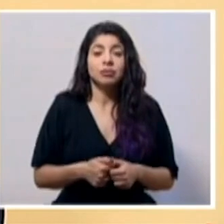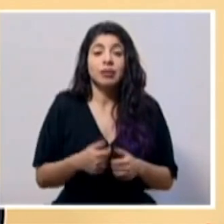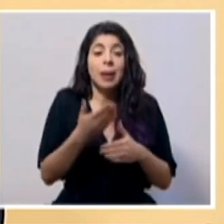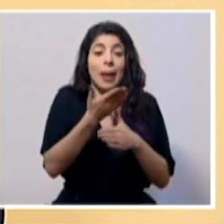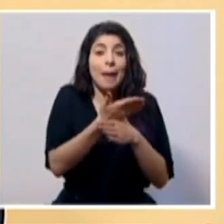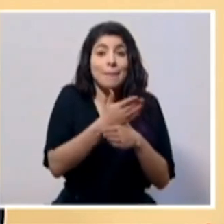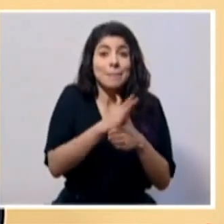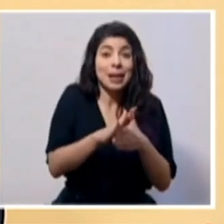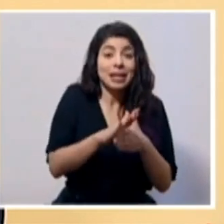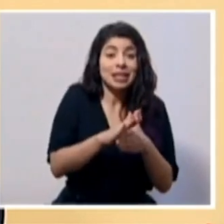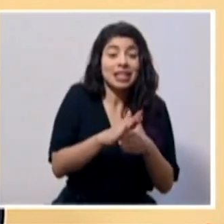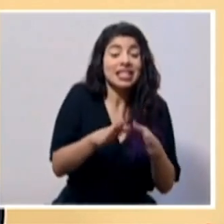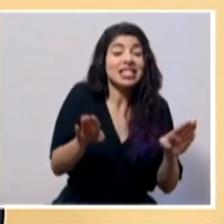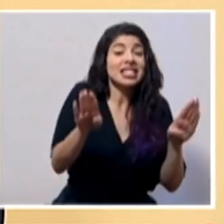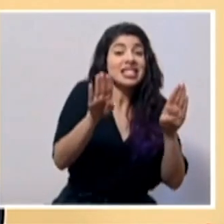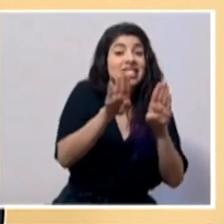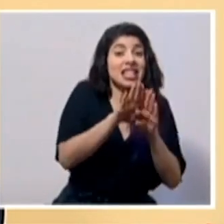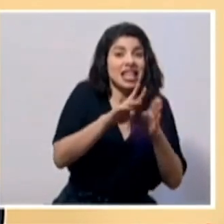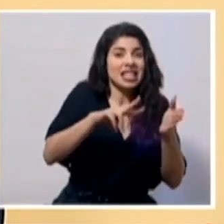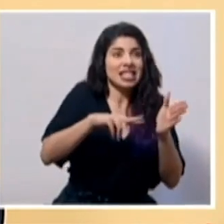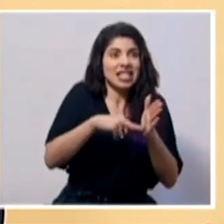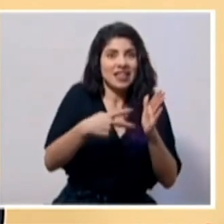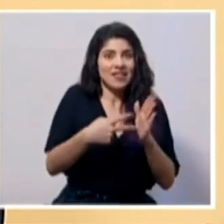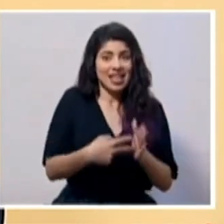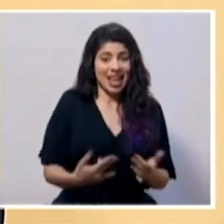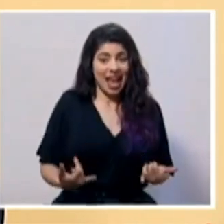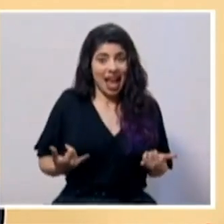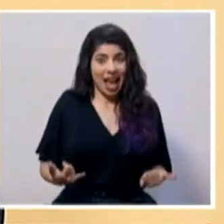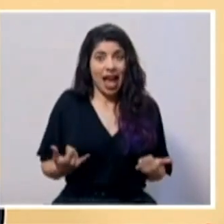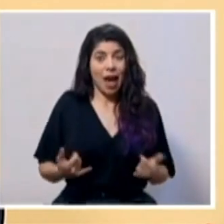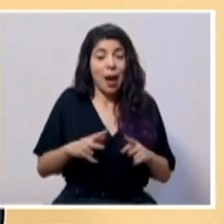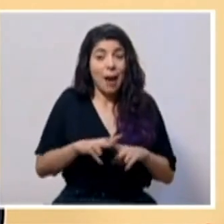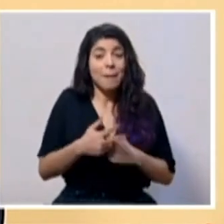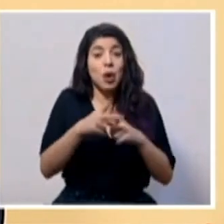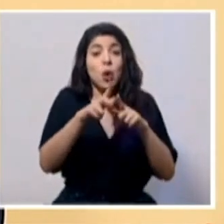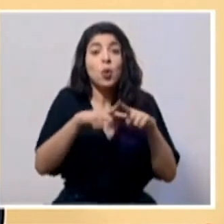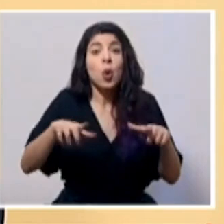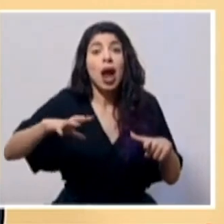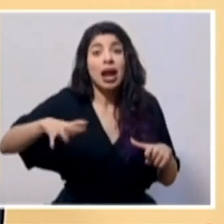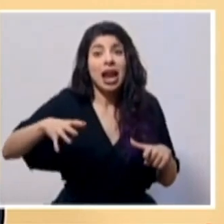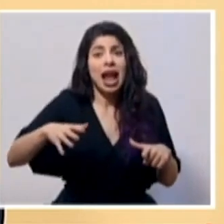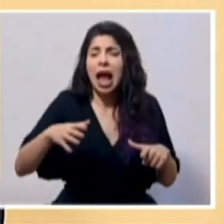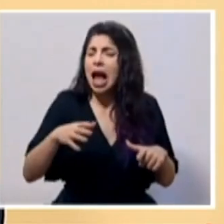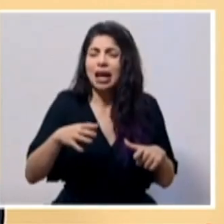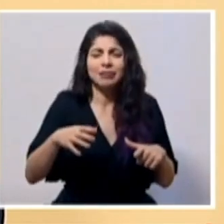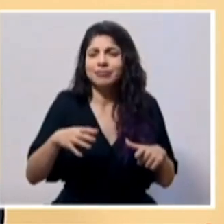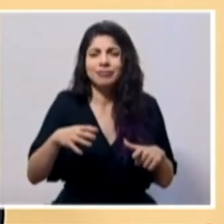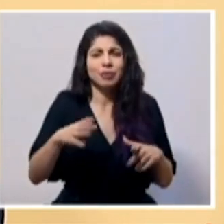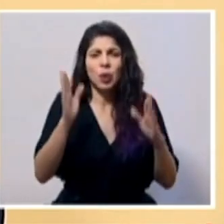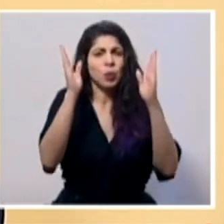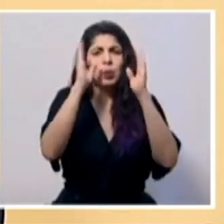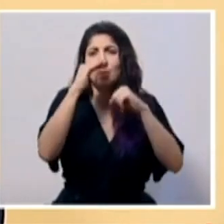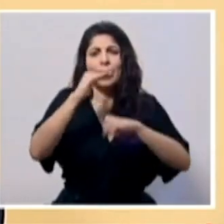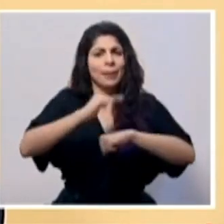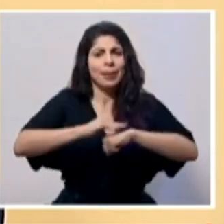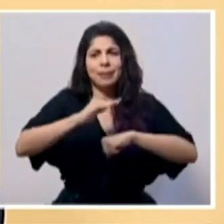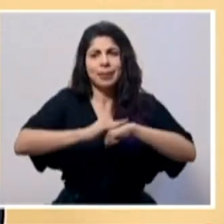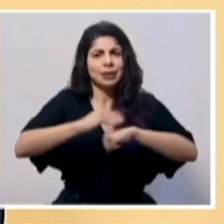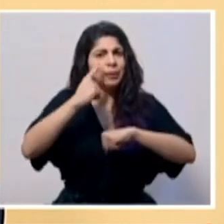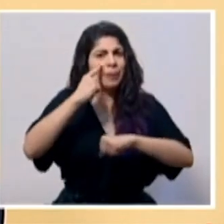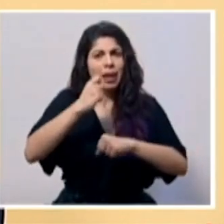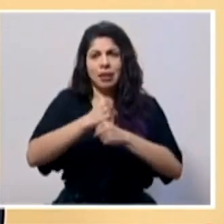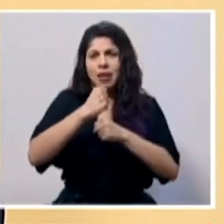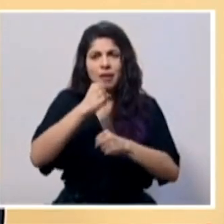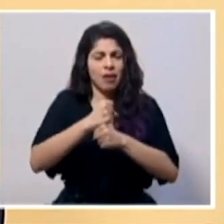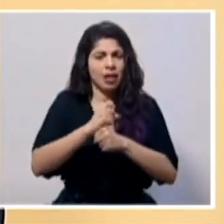etapa de cierre, o sea, que sería la que estamos iniciando en Cantón Naranja, no tienen permiso para